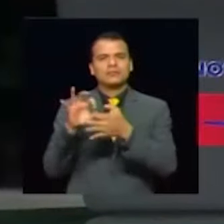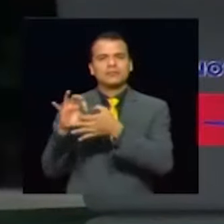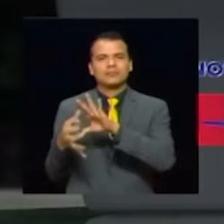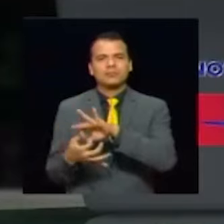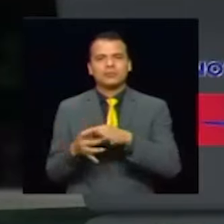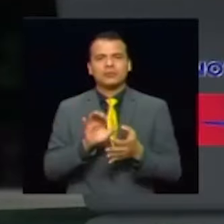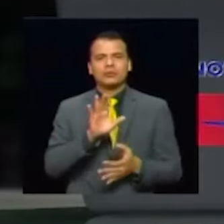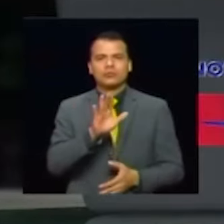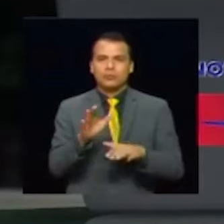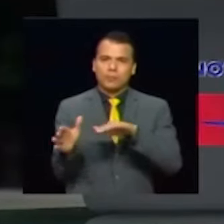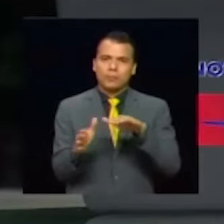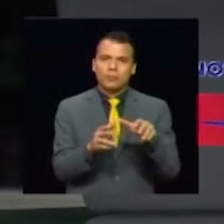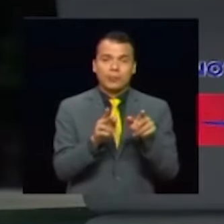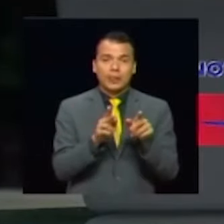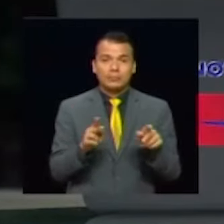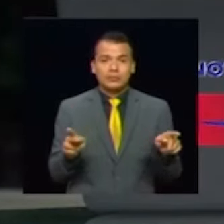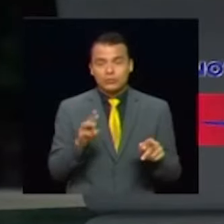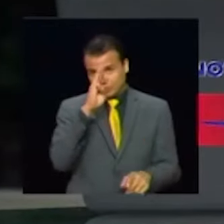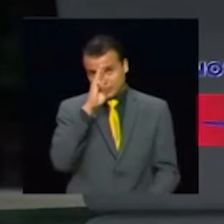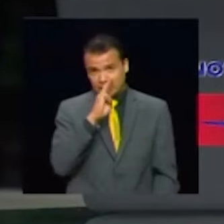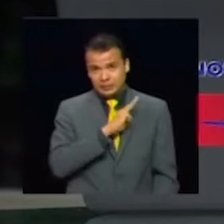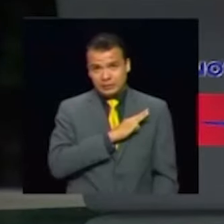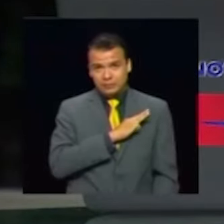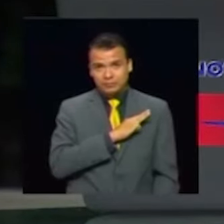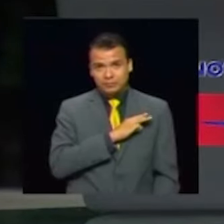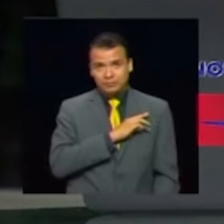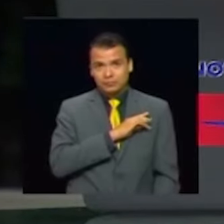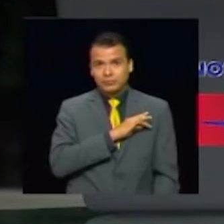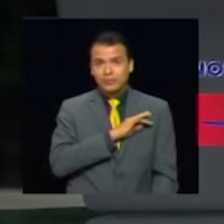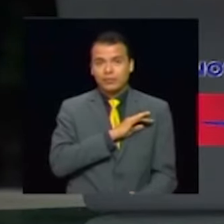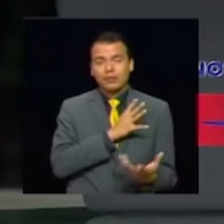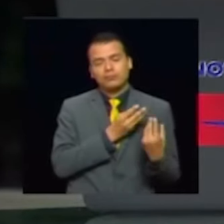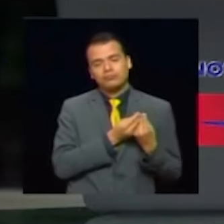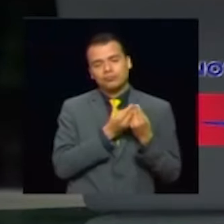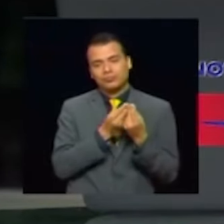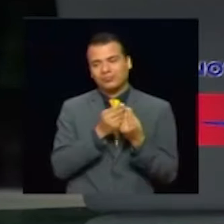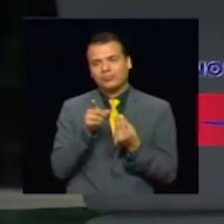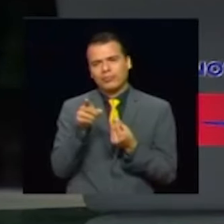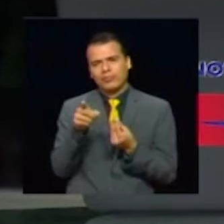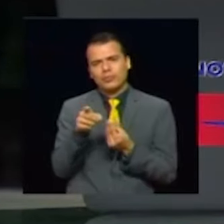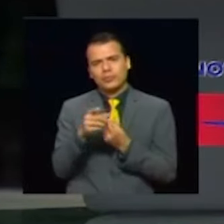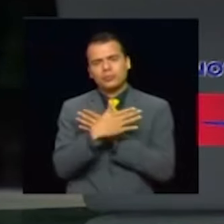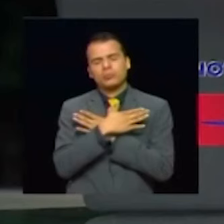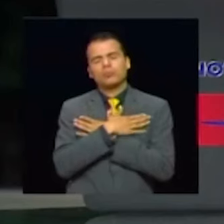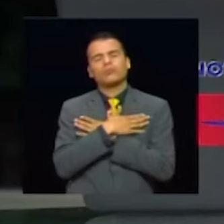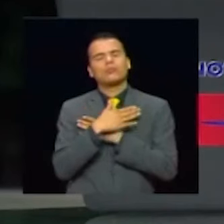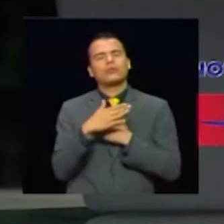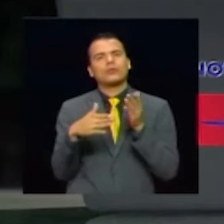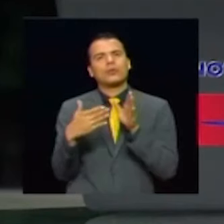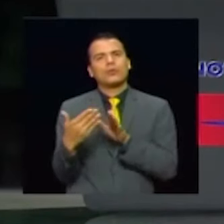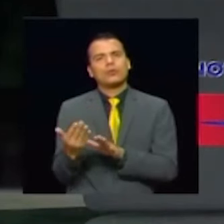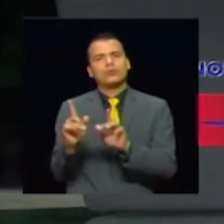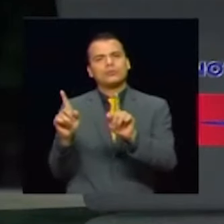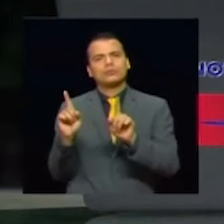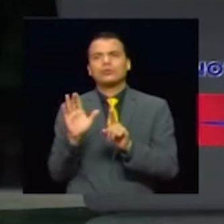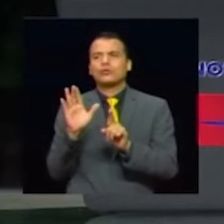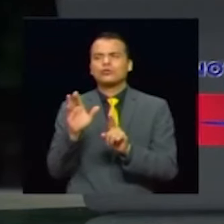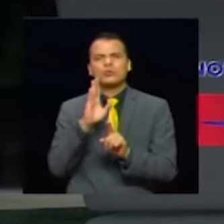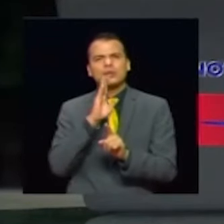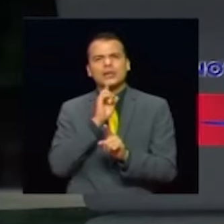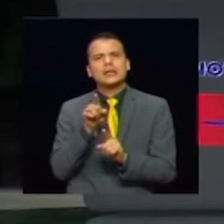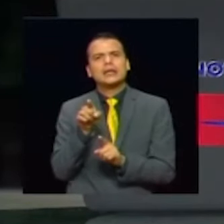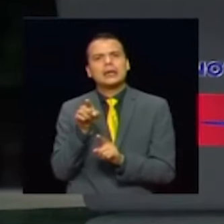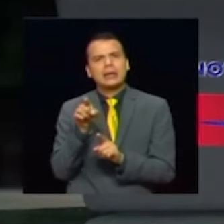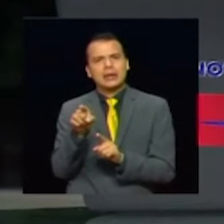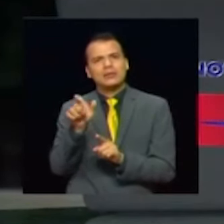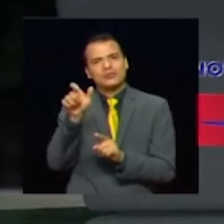Cuando militares asistían a un velorio de un uniformado quien perdió la vida en la frontera con Ecuador, un grupo al margen de la ley los atacó por